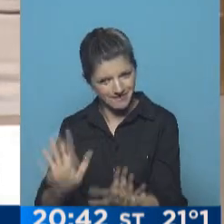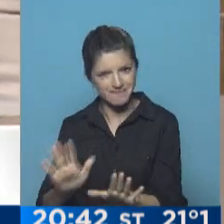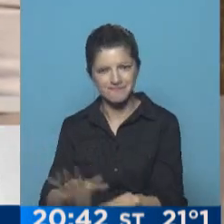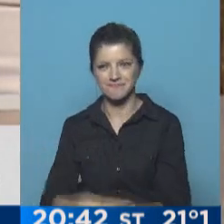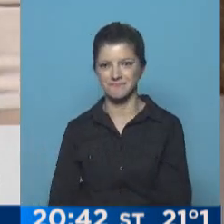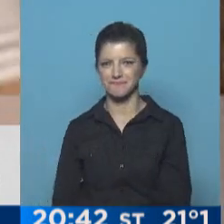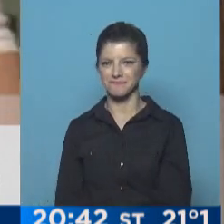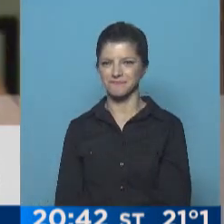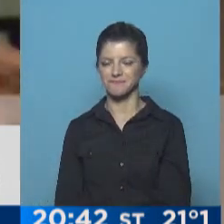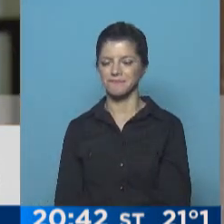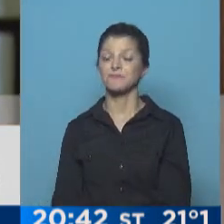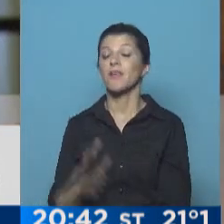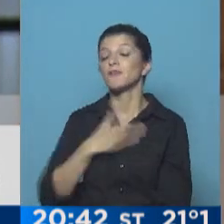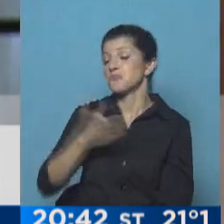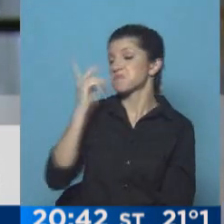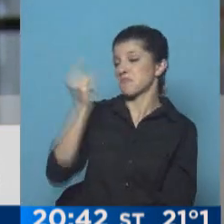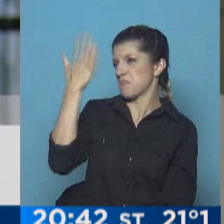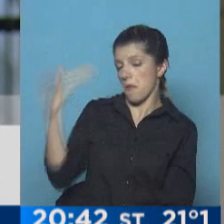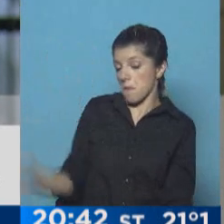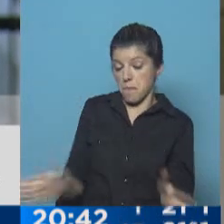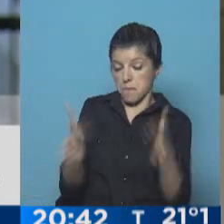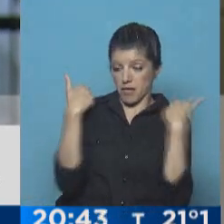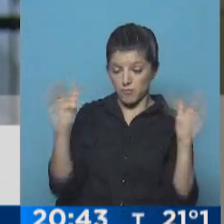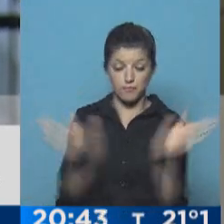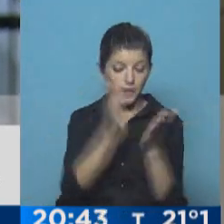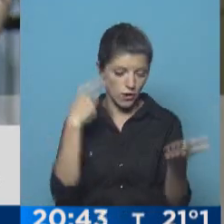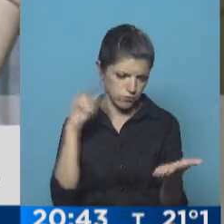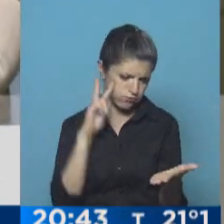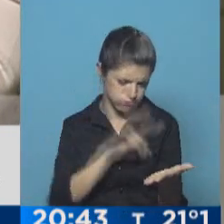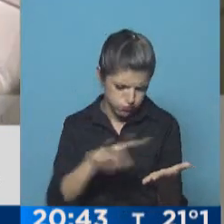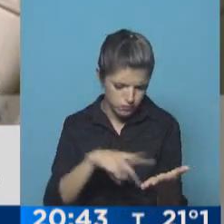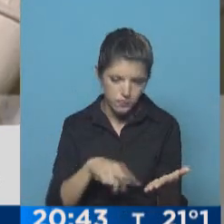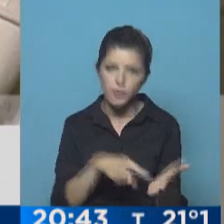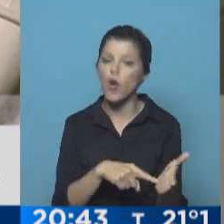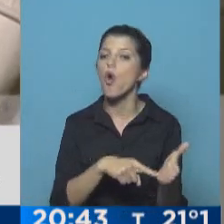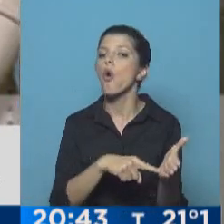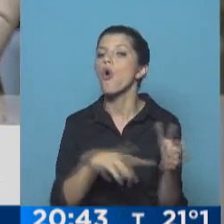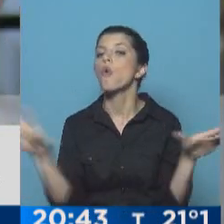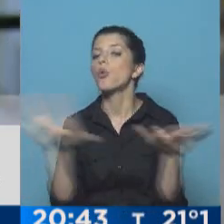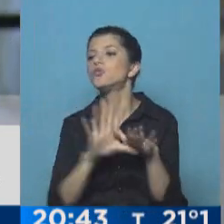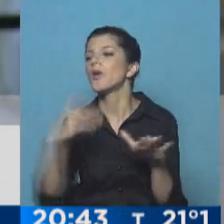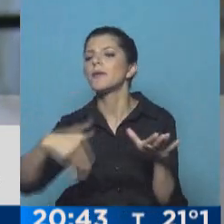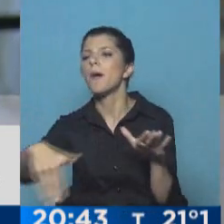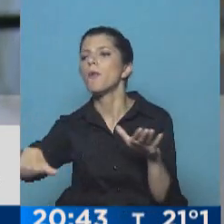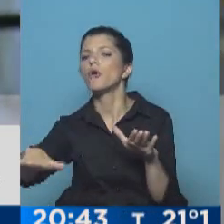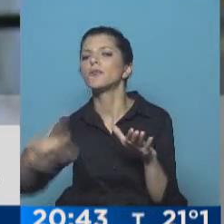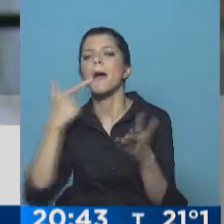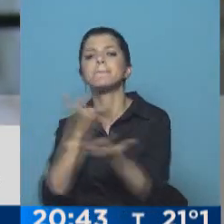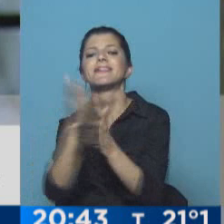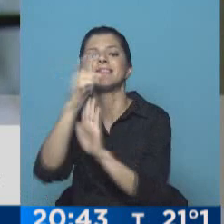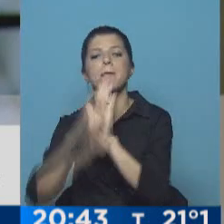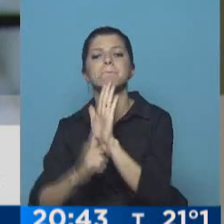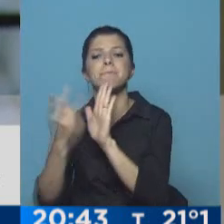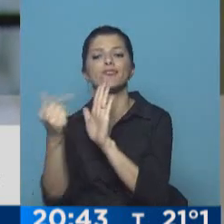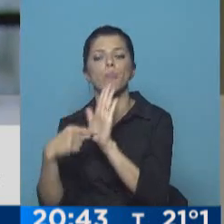amo me levanté y miré los diarios y justo estábamos por presentar el presupuesto que hoy ael kichilof